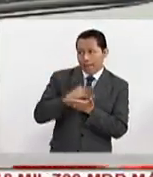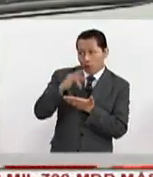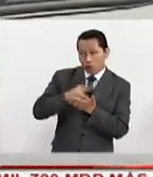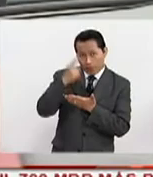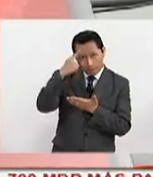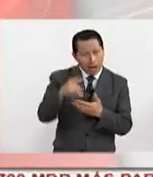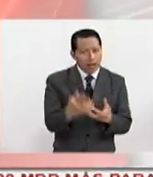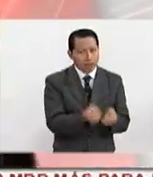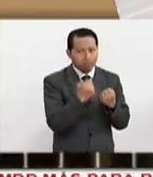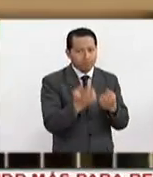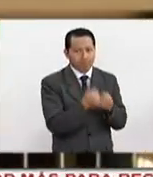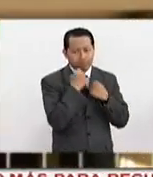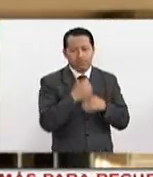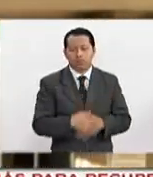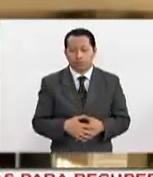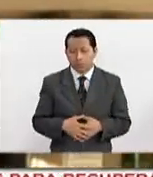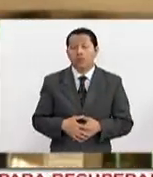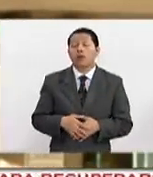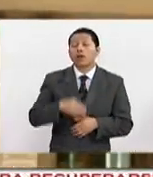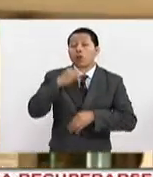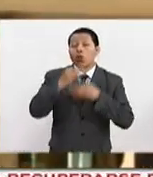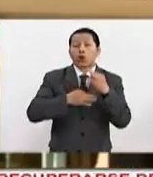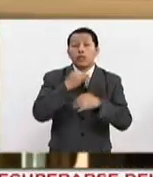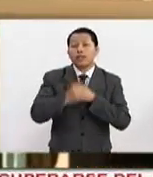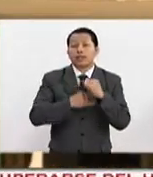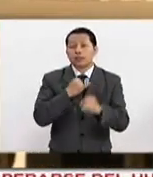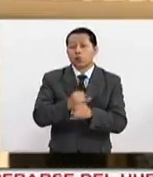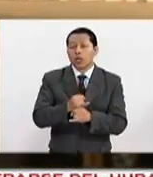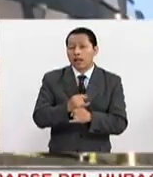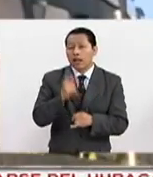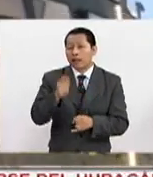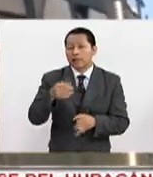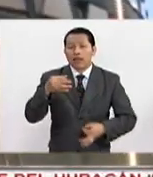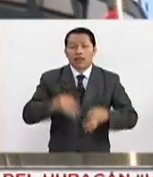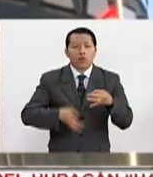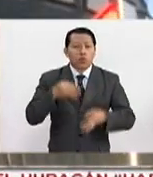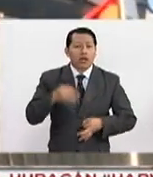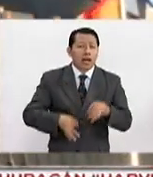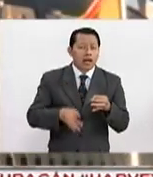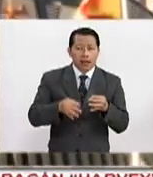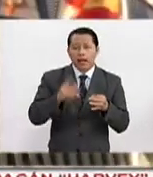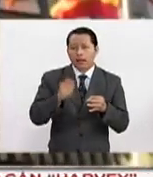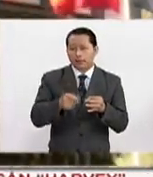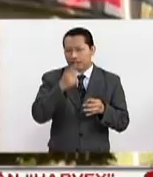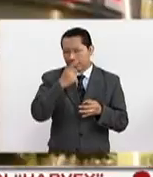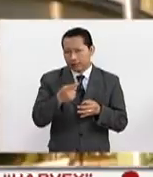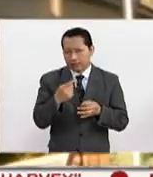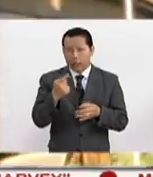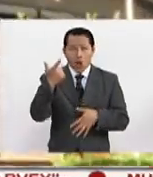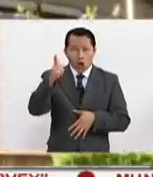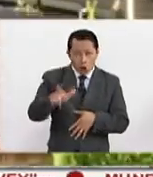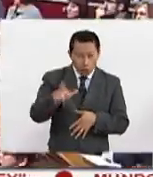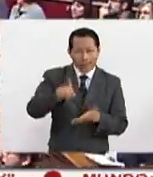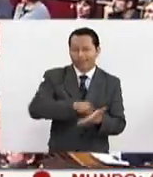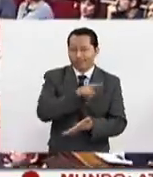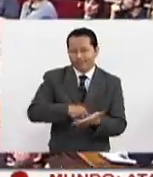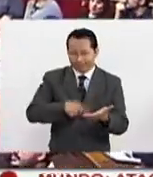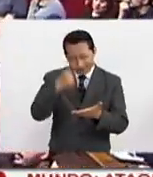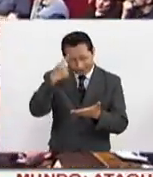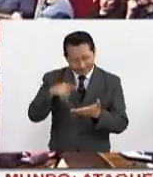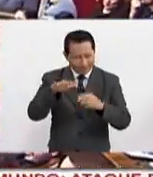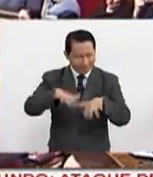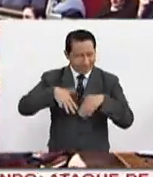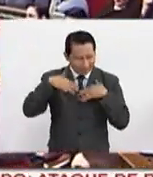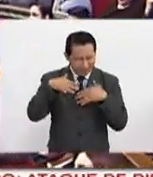rescate. En noticias internacionales, el Tribunal Constitucional suspendió para el lunes la instalación del Pleno en el